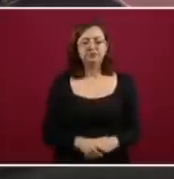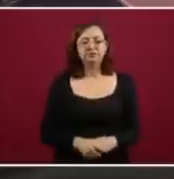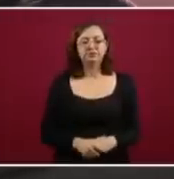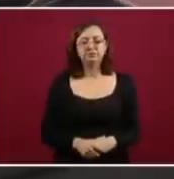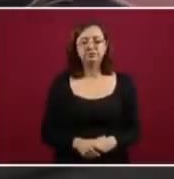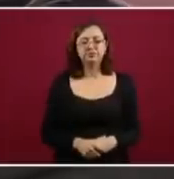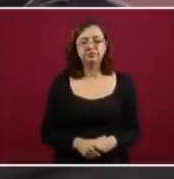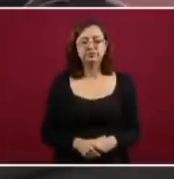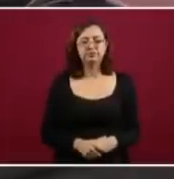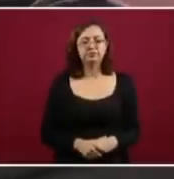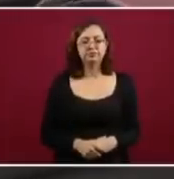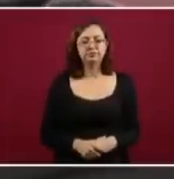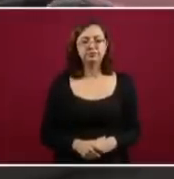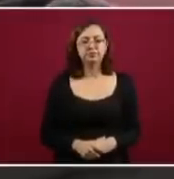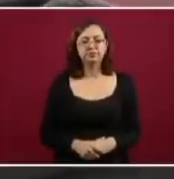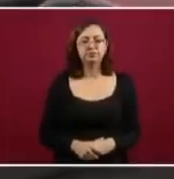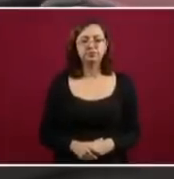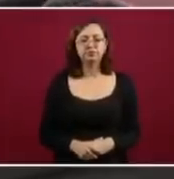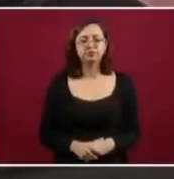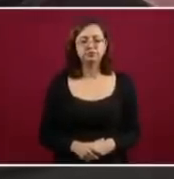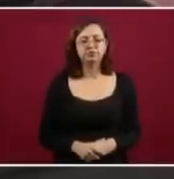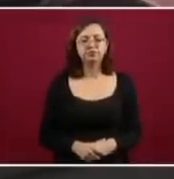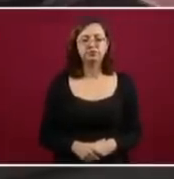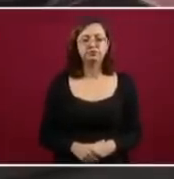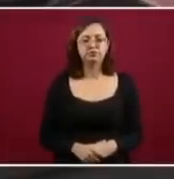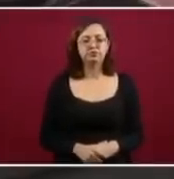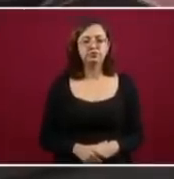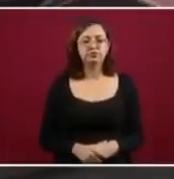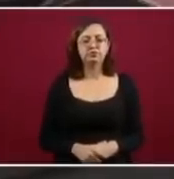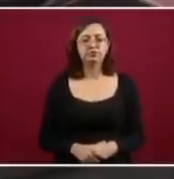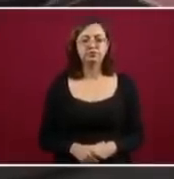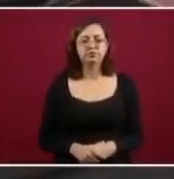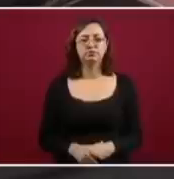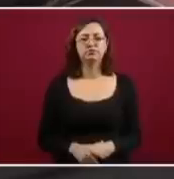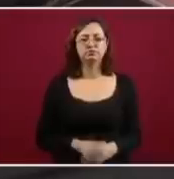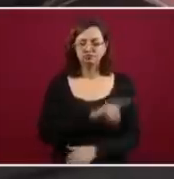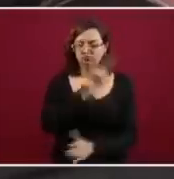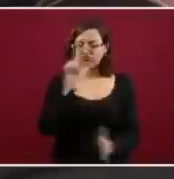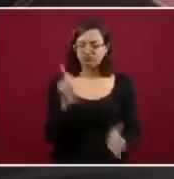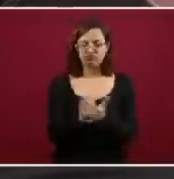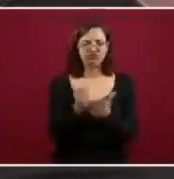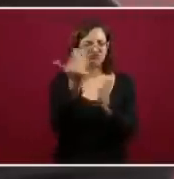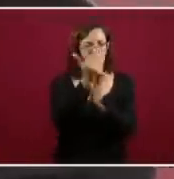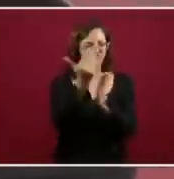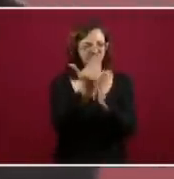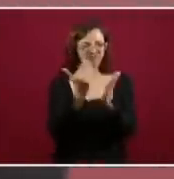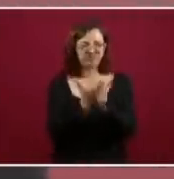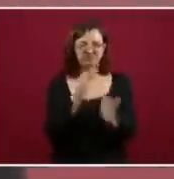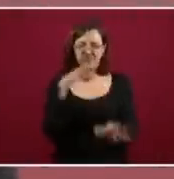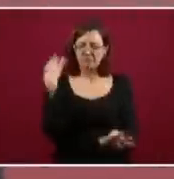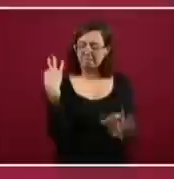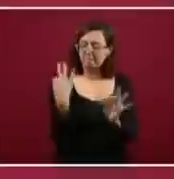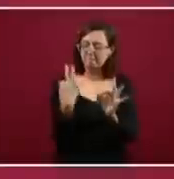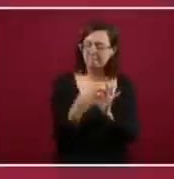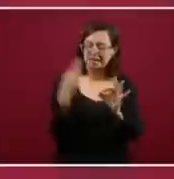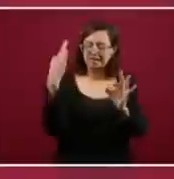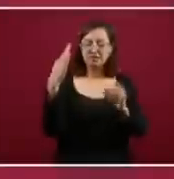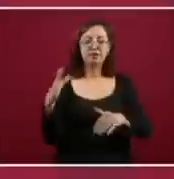para este ya tener el marco legal básico